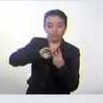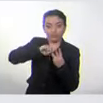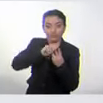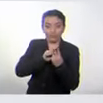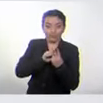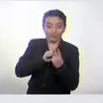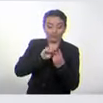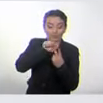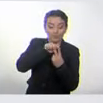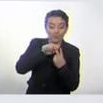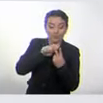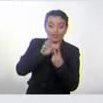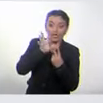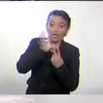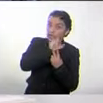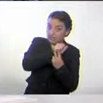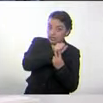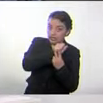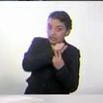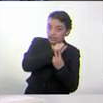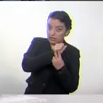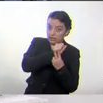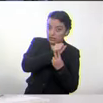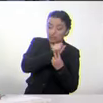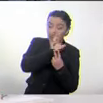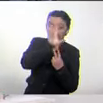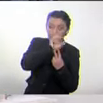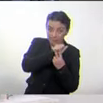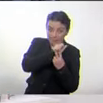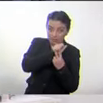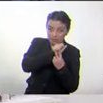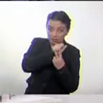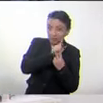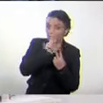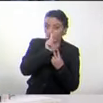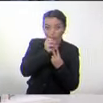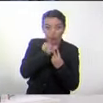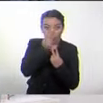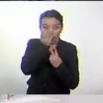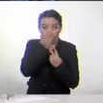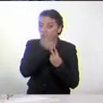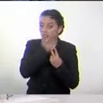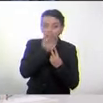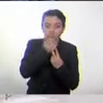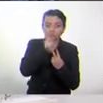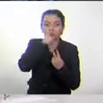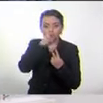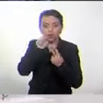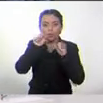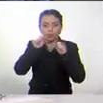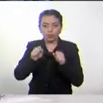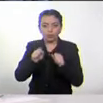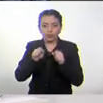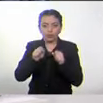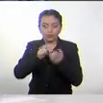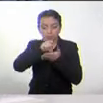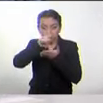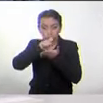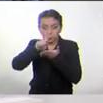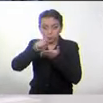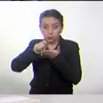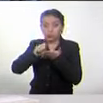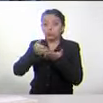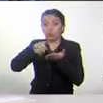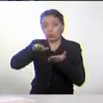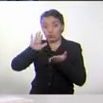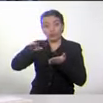que también se apagan los otros 2. Esto recuérdalo muy bien, si puedes anótalo, que lo vamos a utilizar más